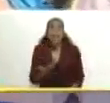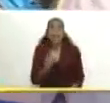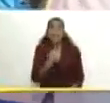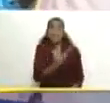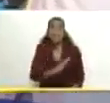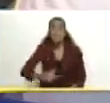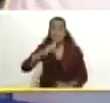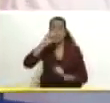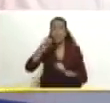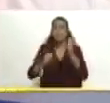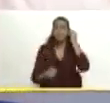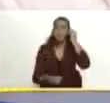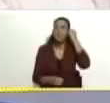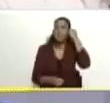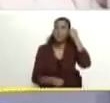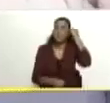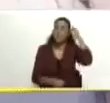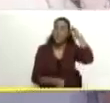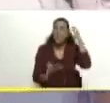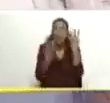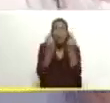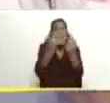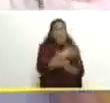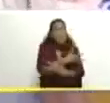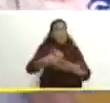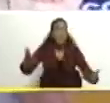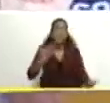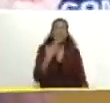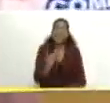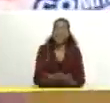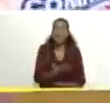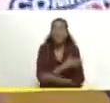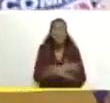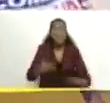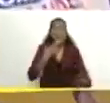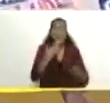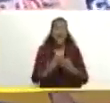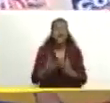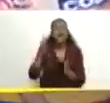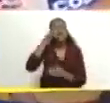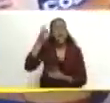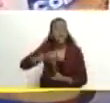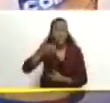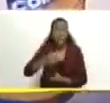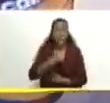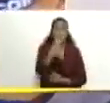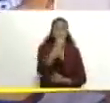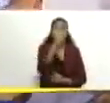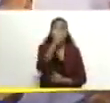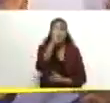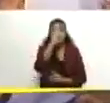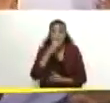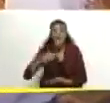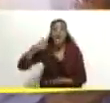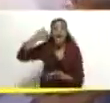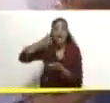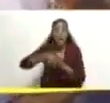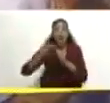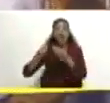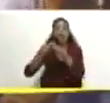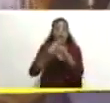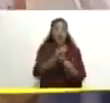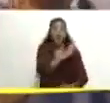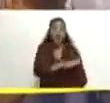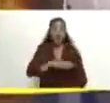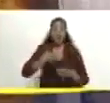te parece todo esto, mi amor? Un millón de gracias, siempre gracias al señor presidente, porque realmente tenemos 20 años acompañando a Barrio Adentro como comité